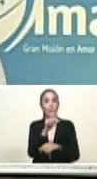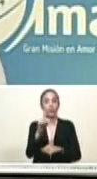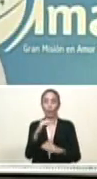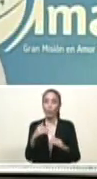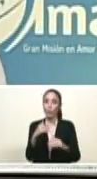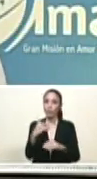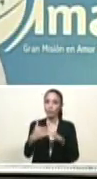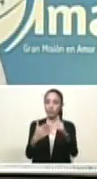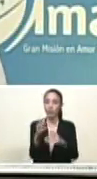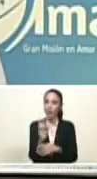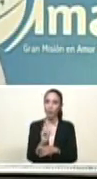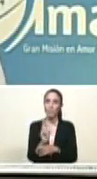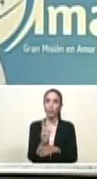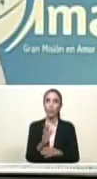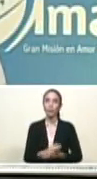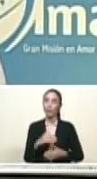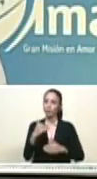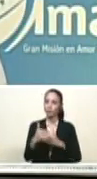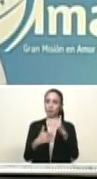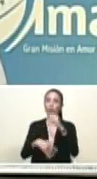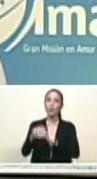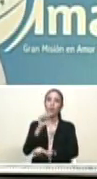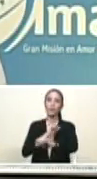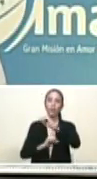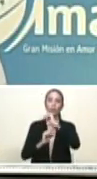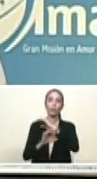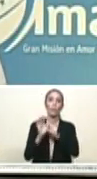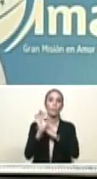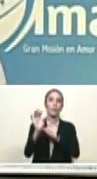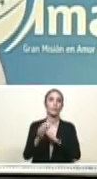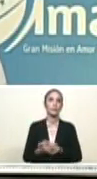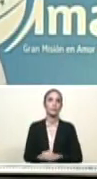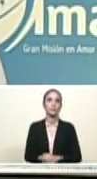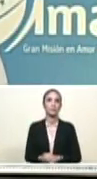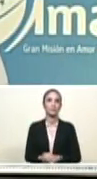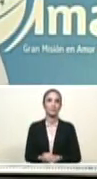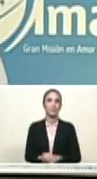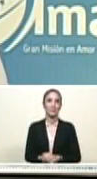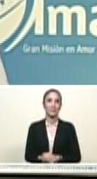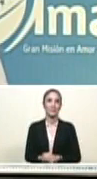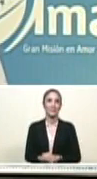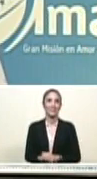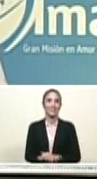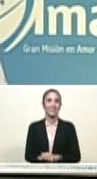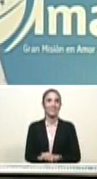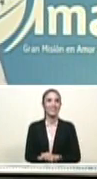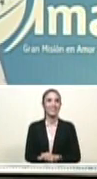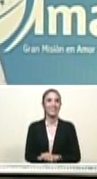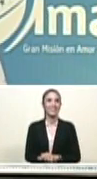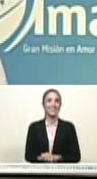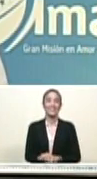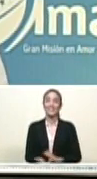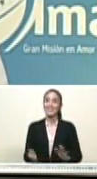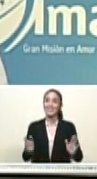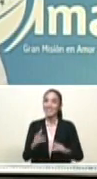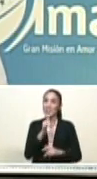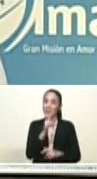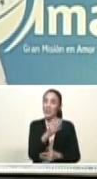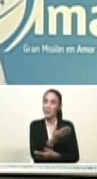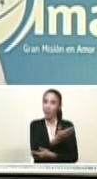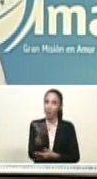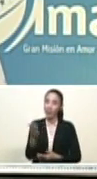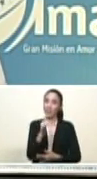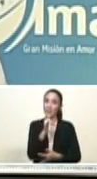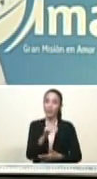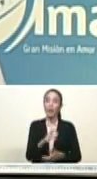adelantado. Estamos a la vanguardia del mundo. Esto solo lo tiene Venezuela. Les confieso que